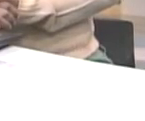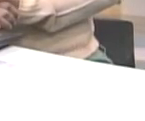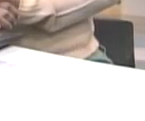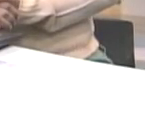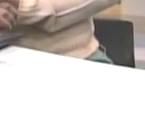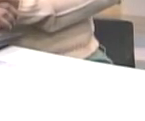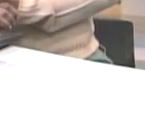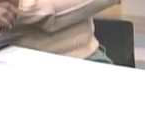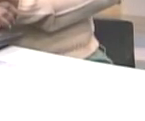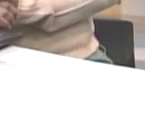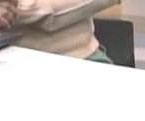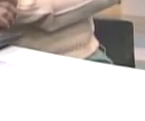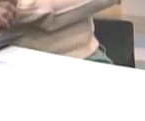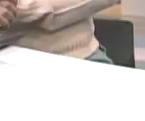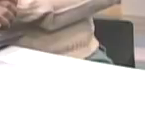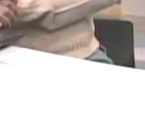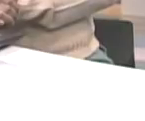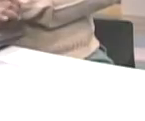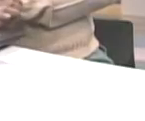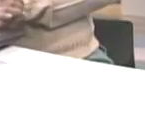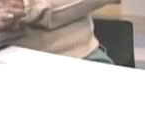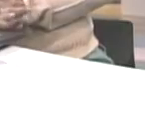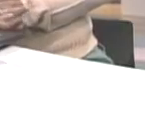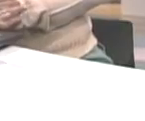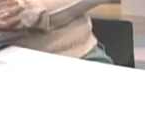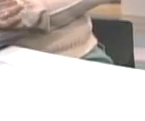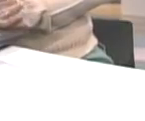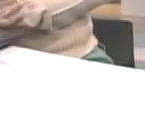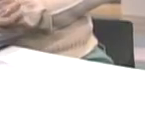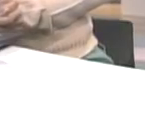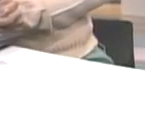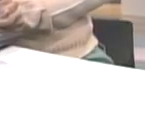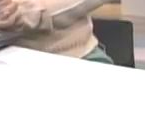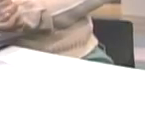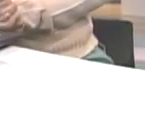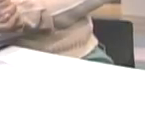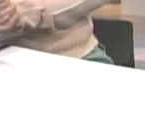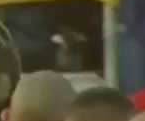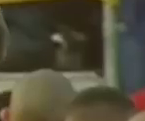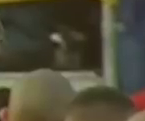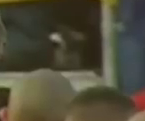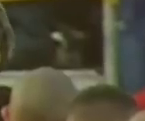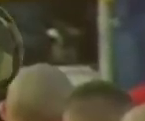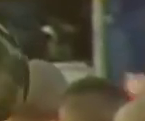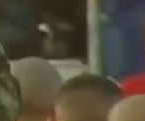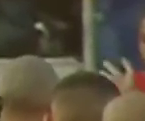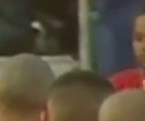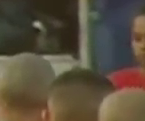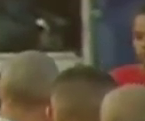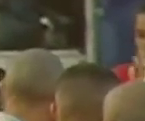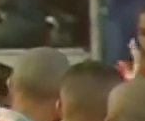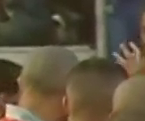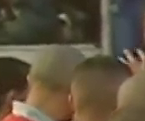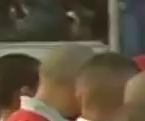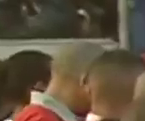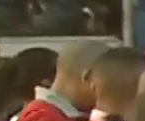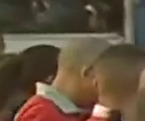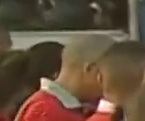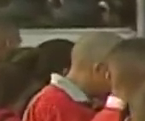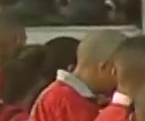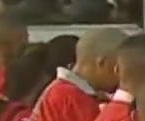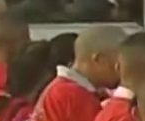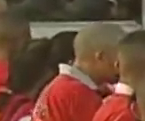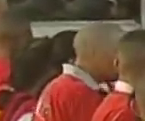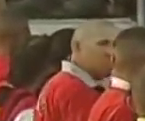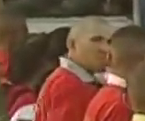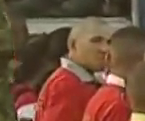Bienvenidos al presente avance informativo en directo. Ahí a esta hora. ¡Ya llegó! Más brillante. ¡Ya